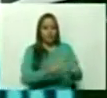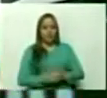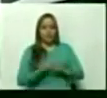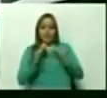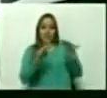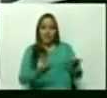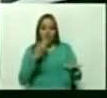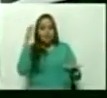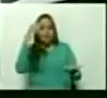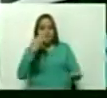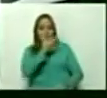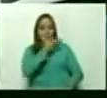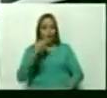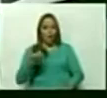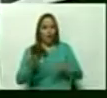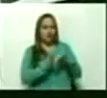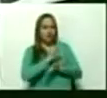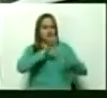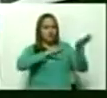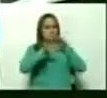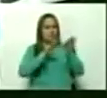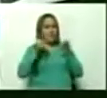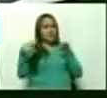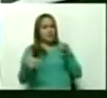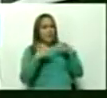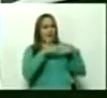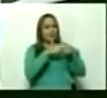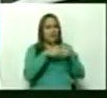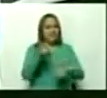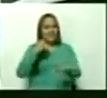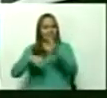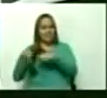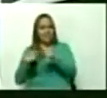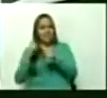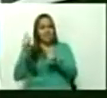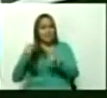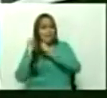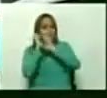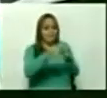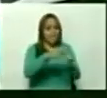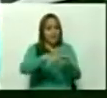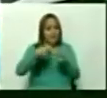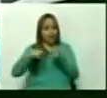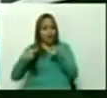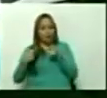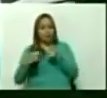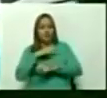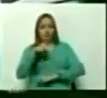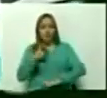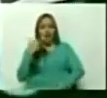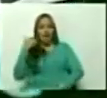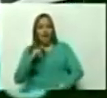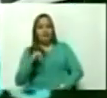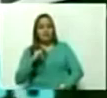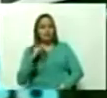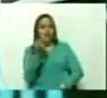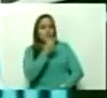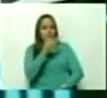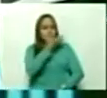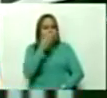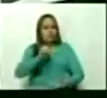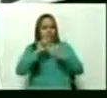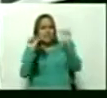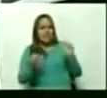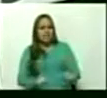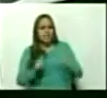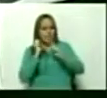solamente, como ya lo dijimos, desde el punto de vista turístico, sino industrial, comercial y pesquero también, porque estamos enfocados al sistema pesquero, no solamente de los